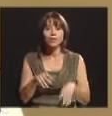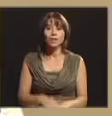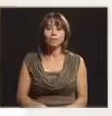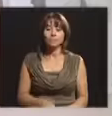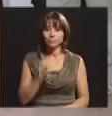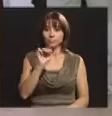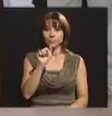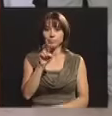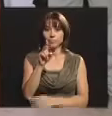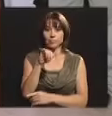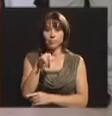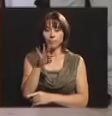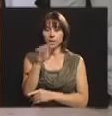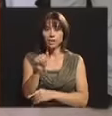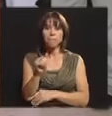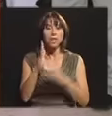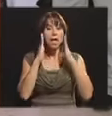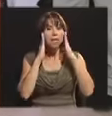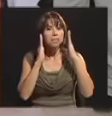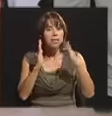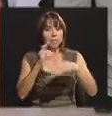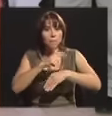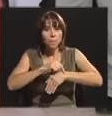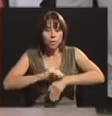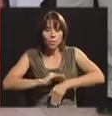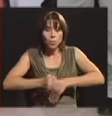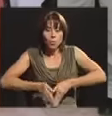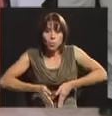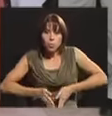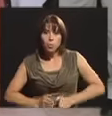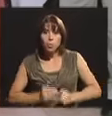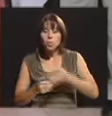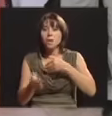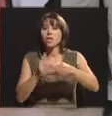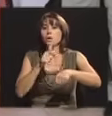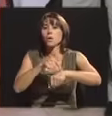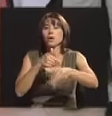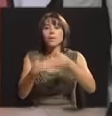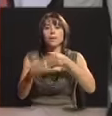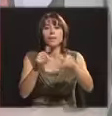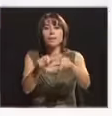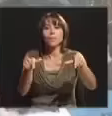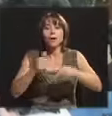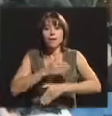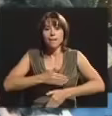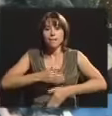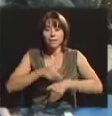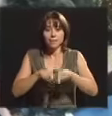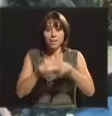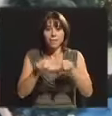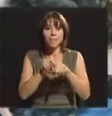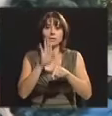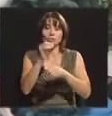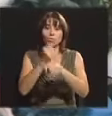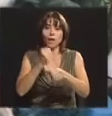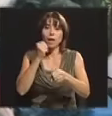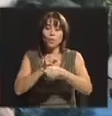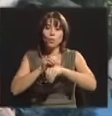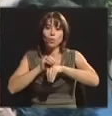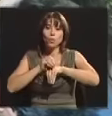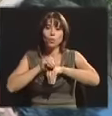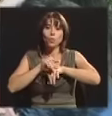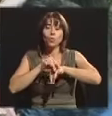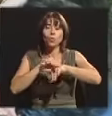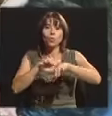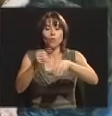persona marujita ha atendido partos a cualquier hora y en cualquier lugar de Atenas además su labor se extiende a la fundación de